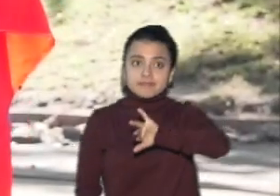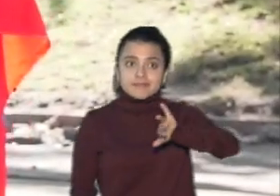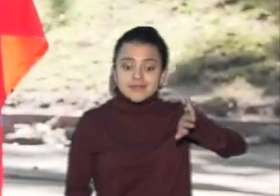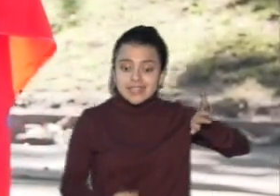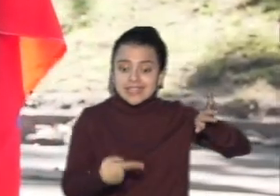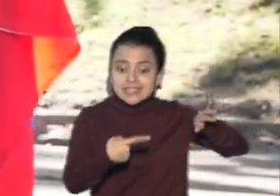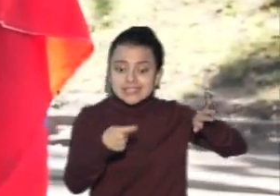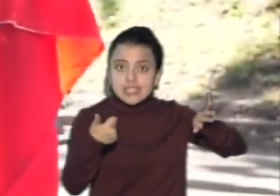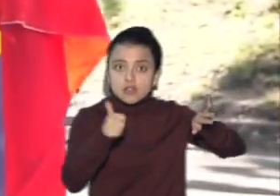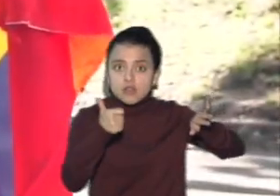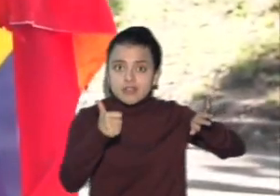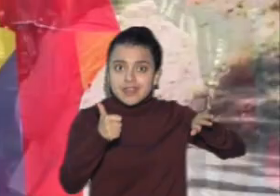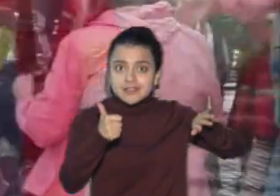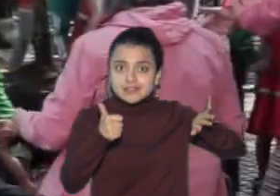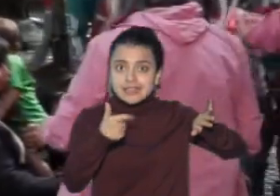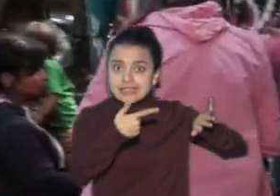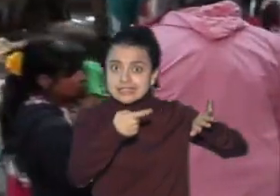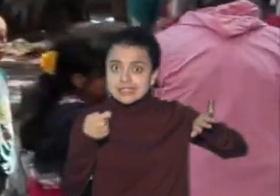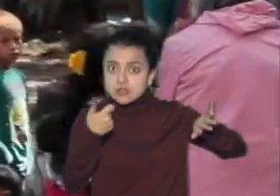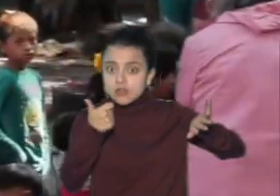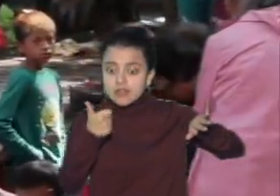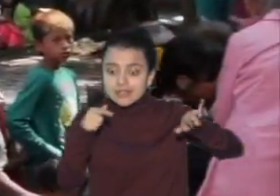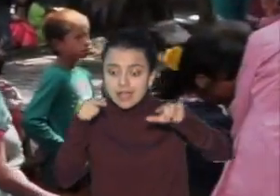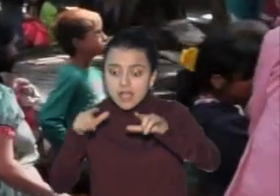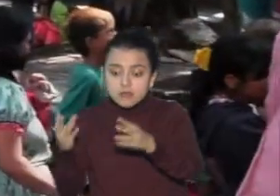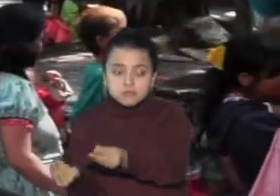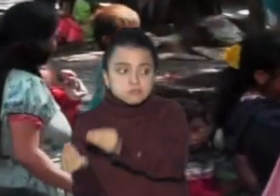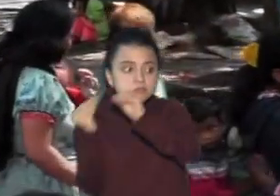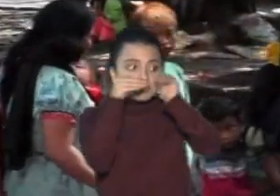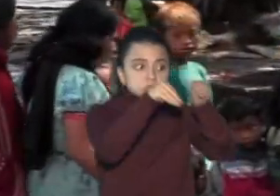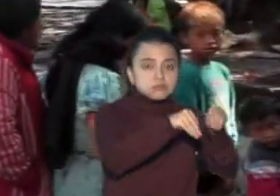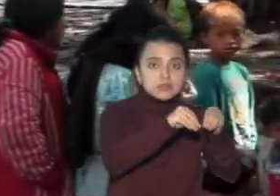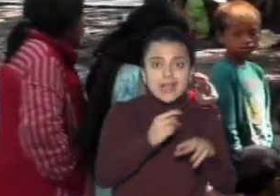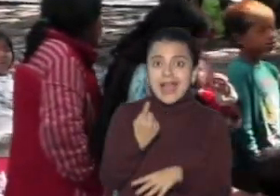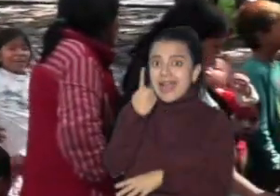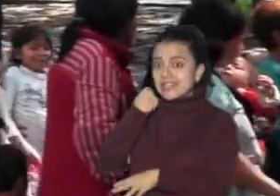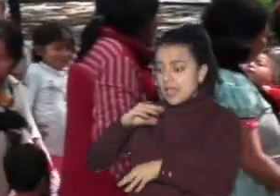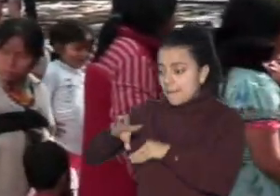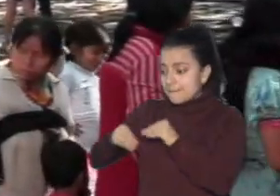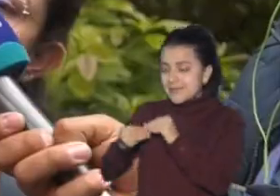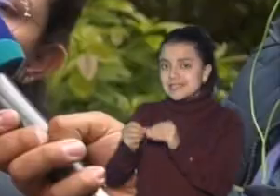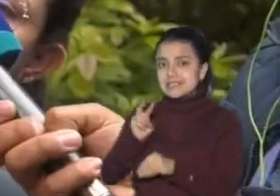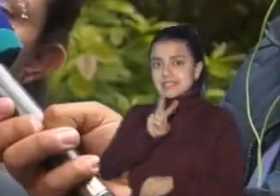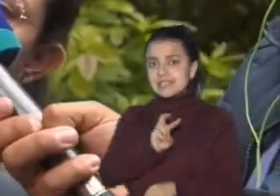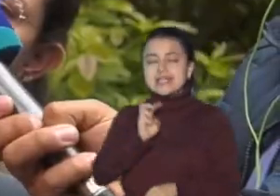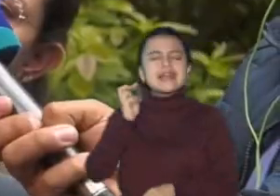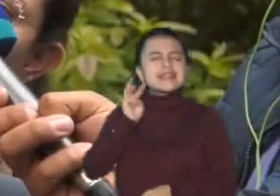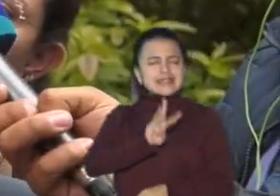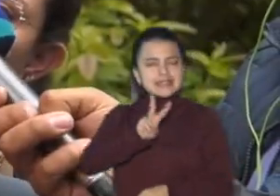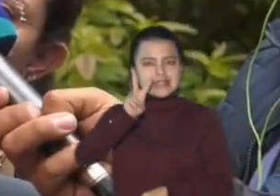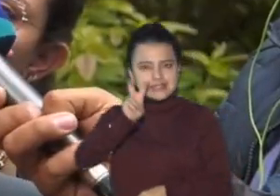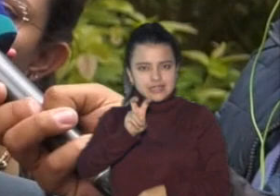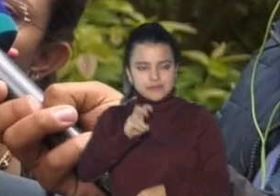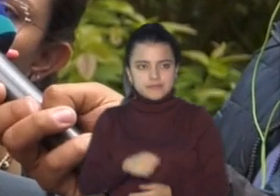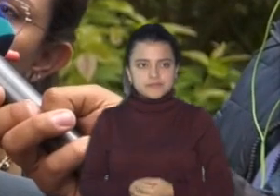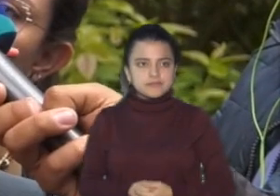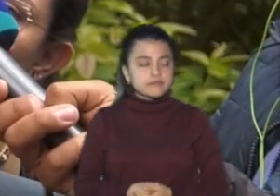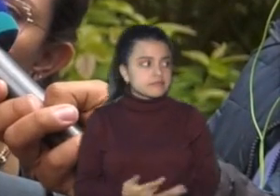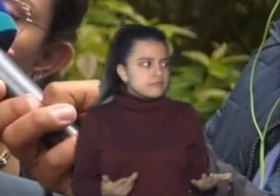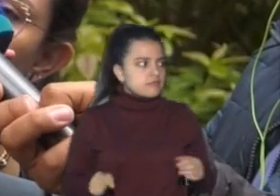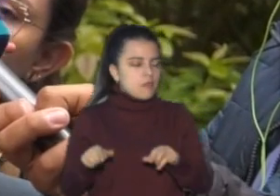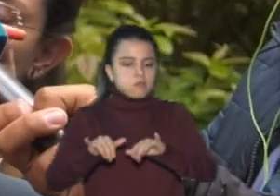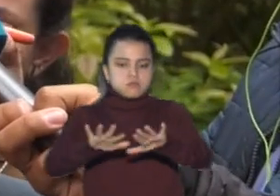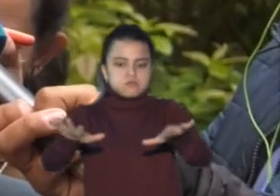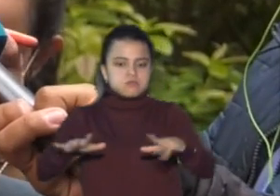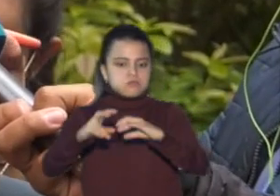indígenas han sido trasladados a un alojamiento temporal. Ayer fueron 37. En el Parque Nacional hay más de 1.800 personas.